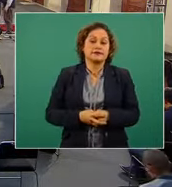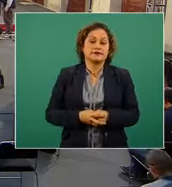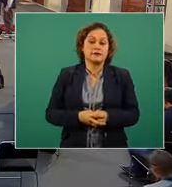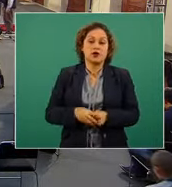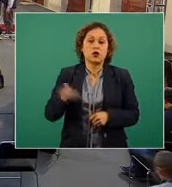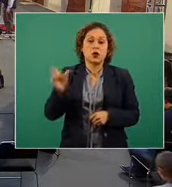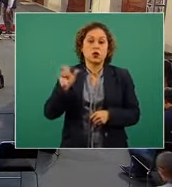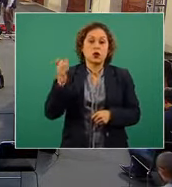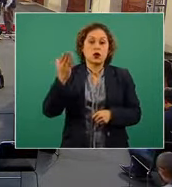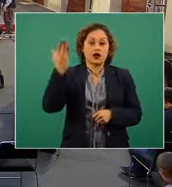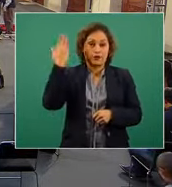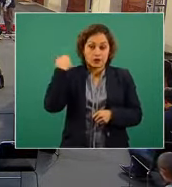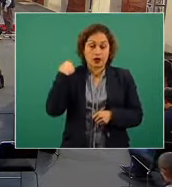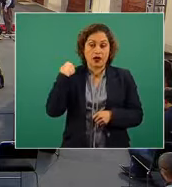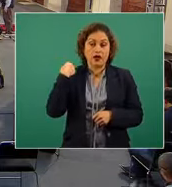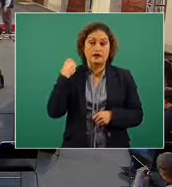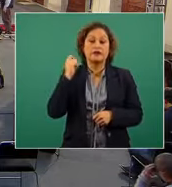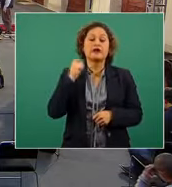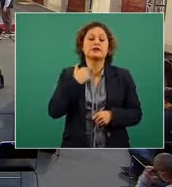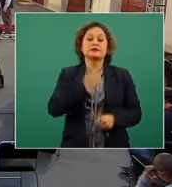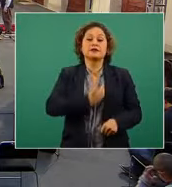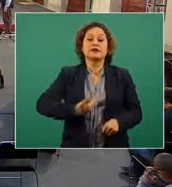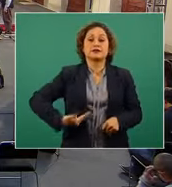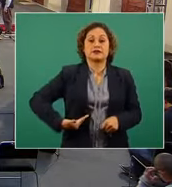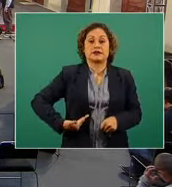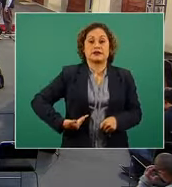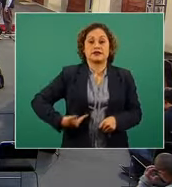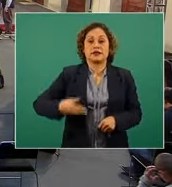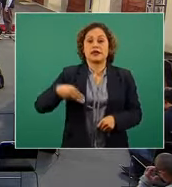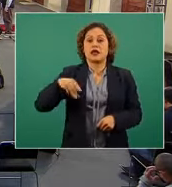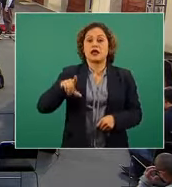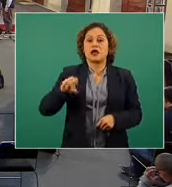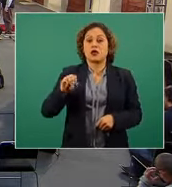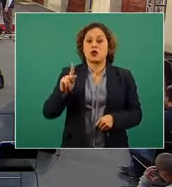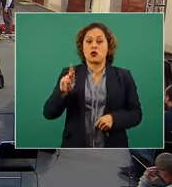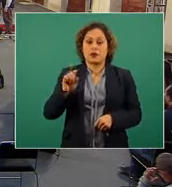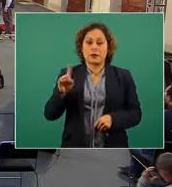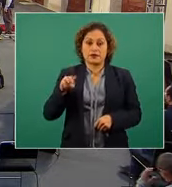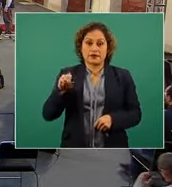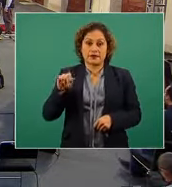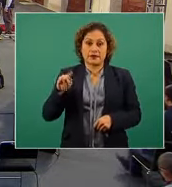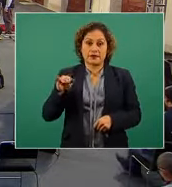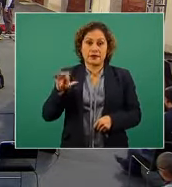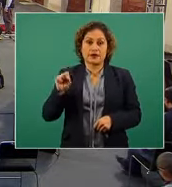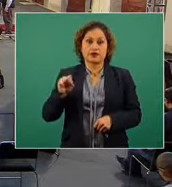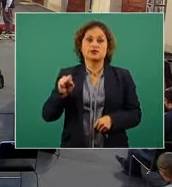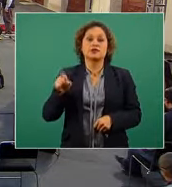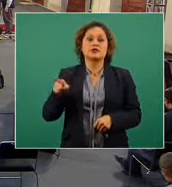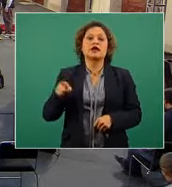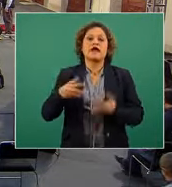el presidente Adolfo López Mateos nacionaliza la industria eléctrica.